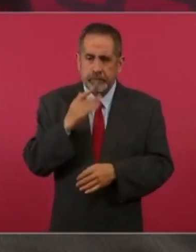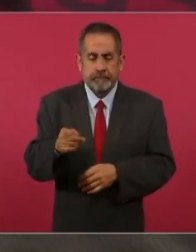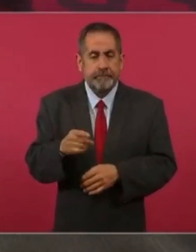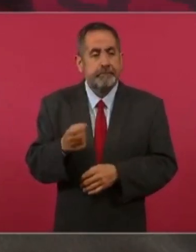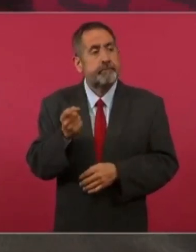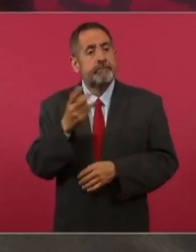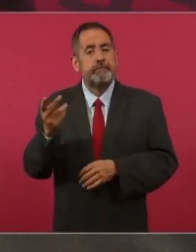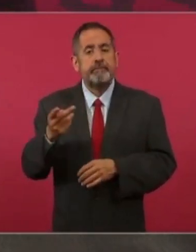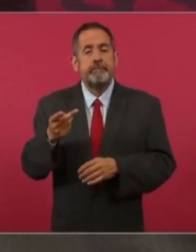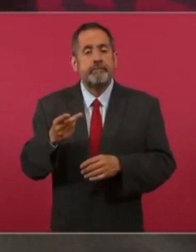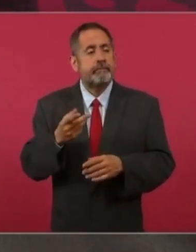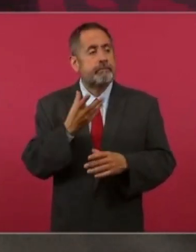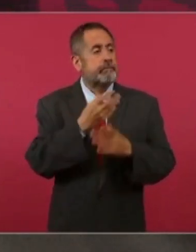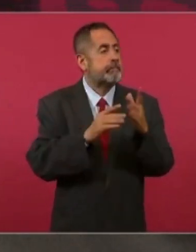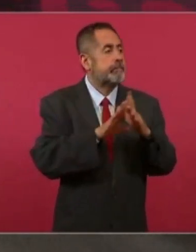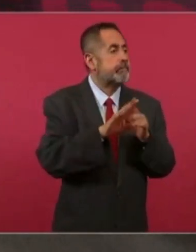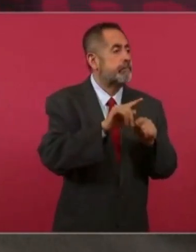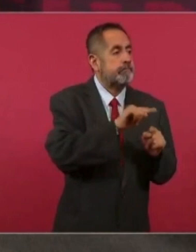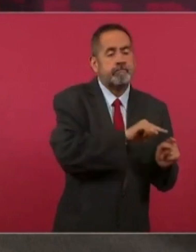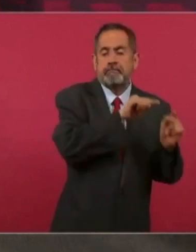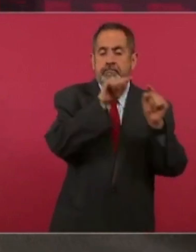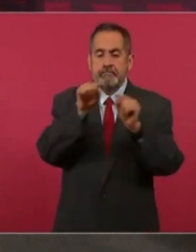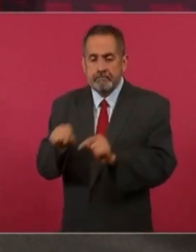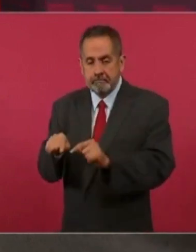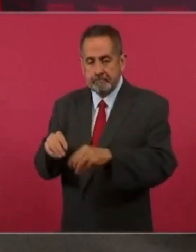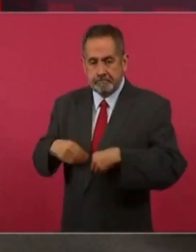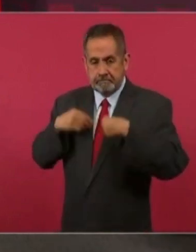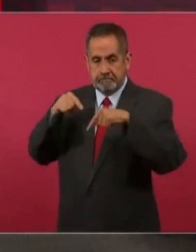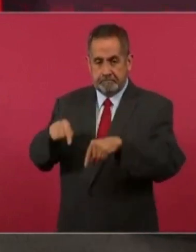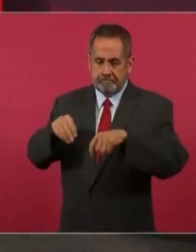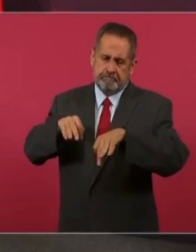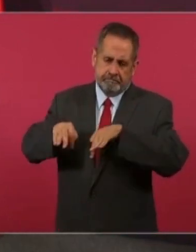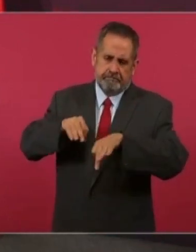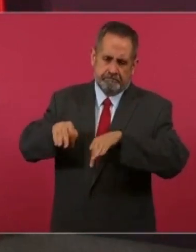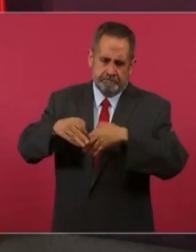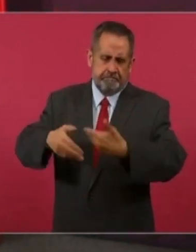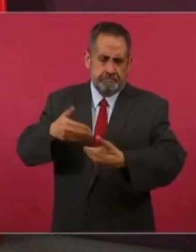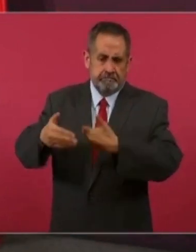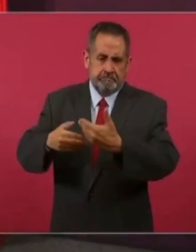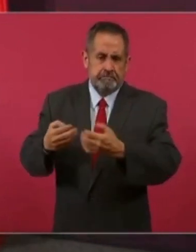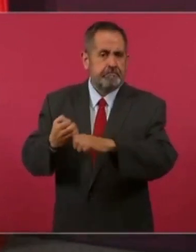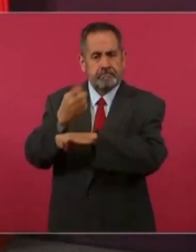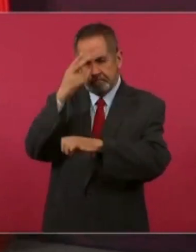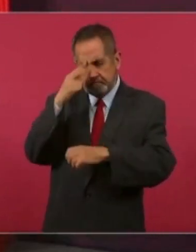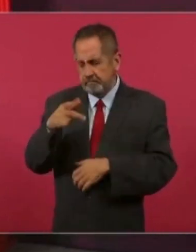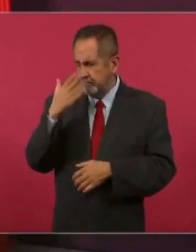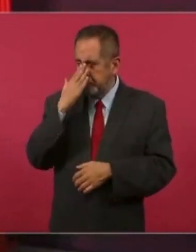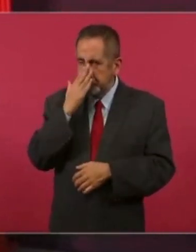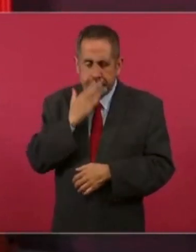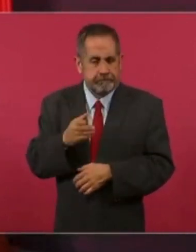migraron de otros estados para trabajar y buscarse la vida en el Estado de México.